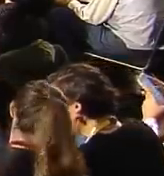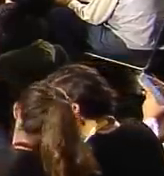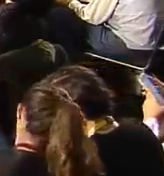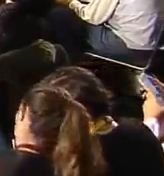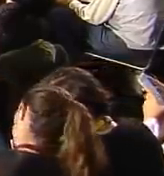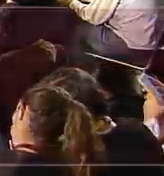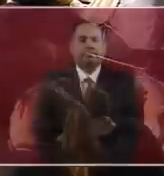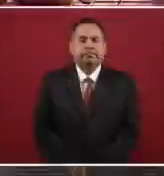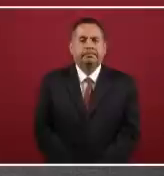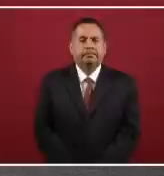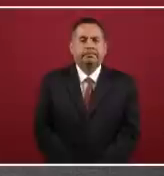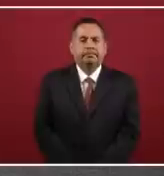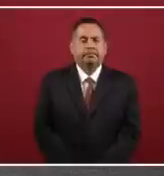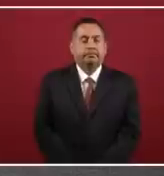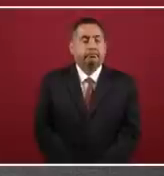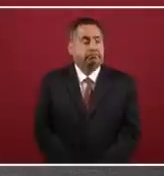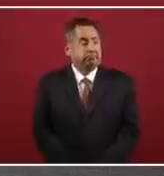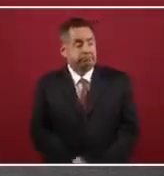de ellos.